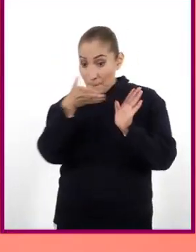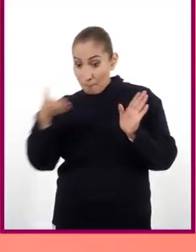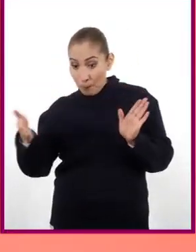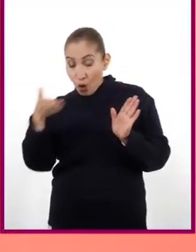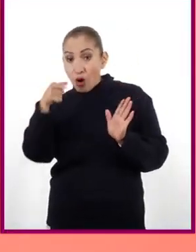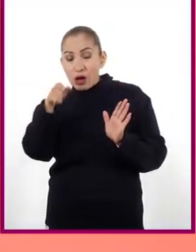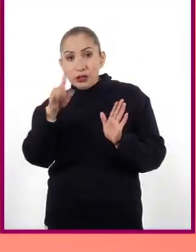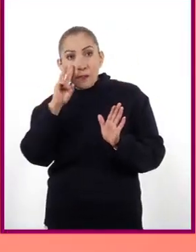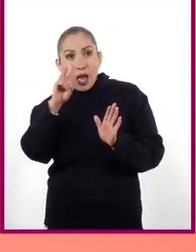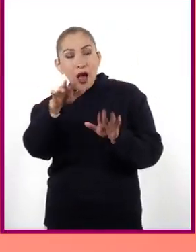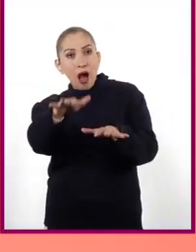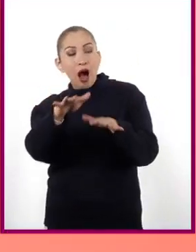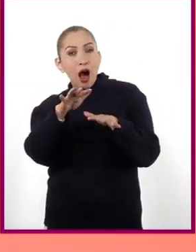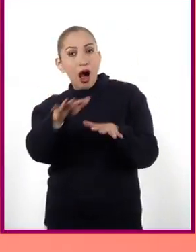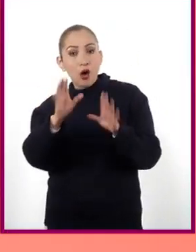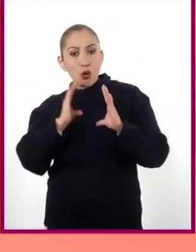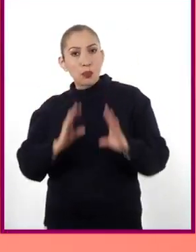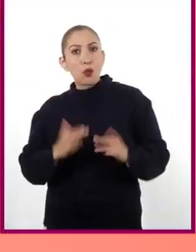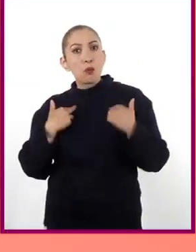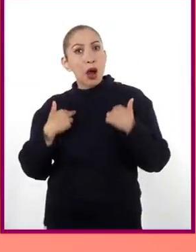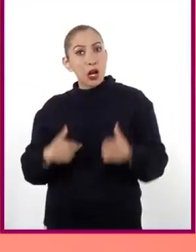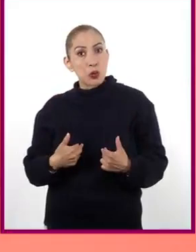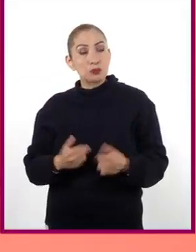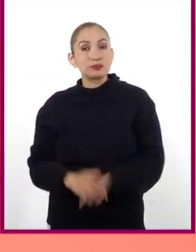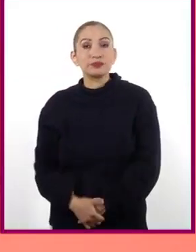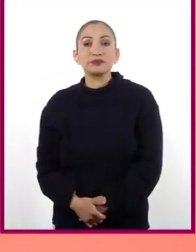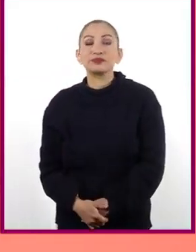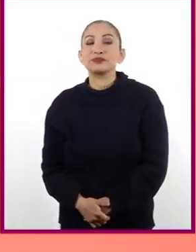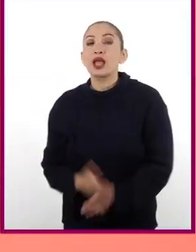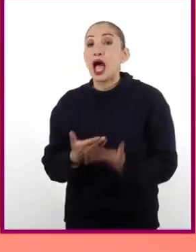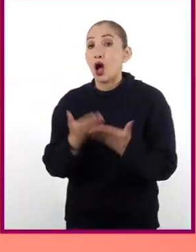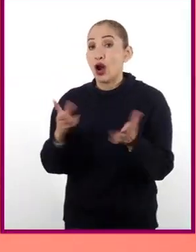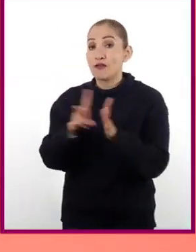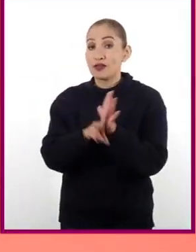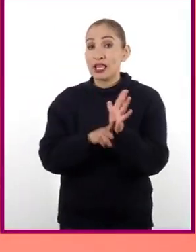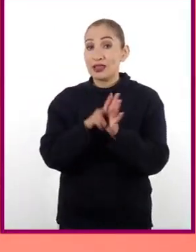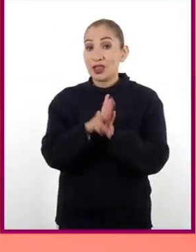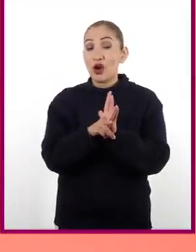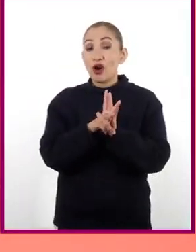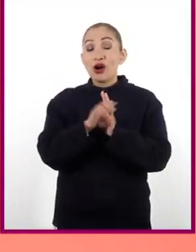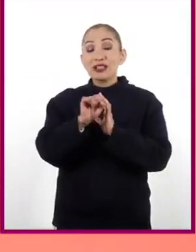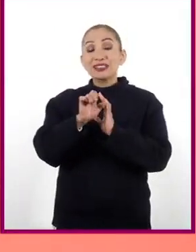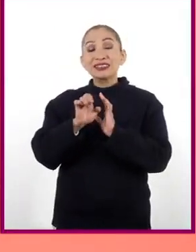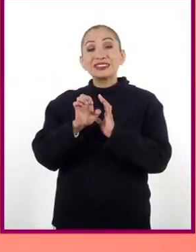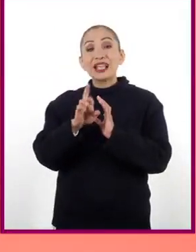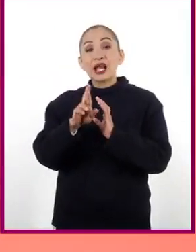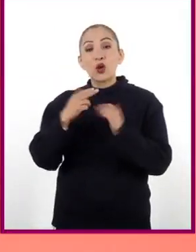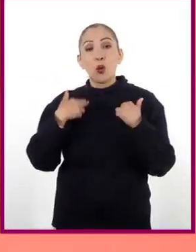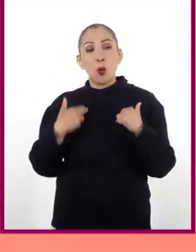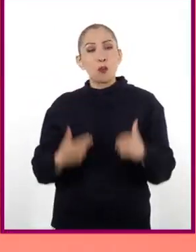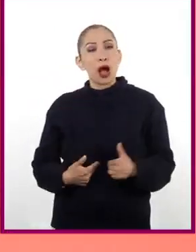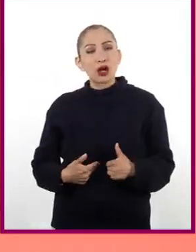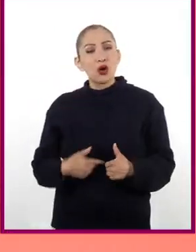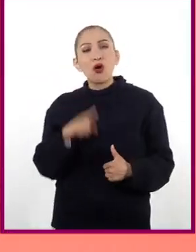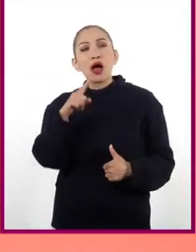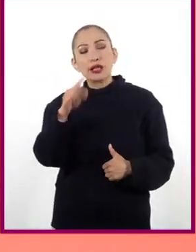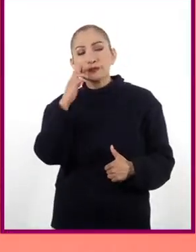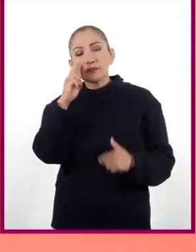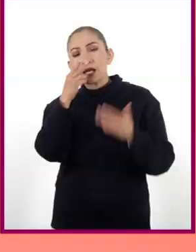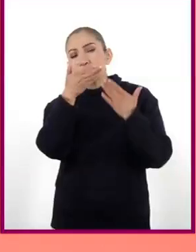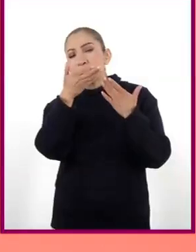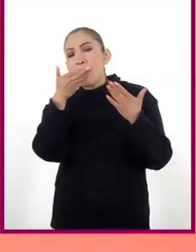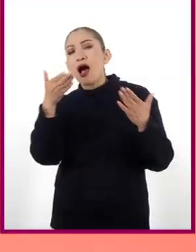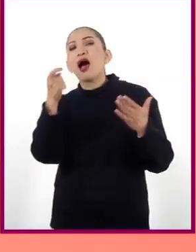periodo resaltan las características del cuerpo humano. El siguiente video, Ser Humano, les proporcionará un panorama